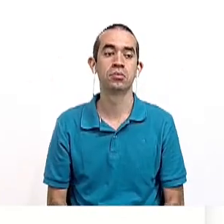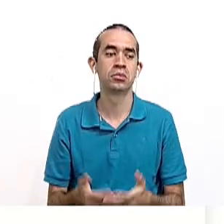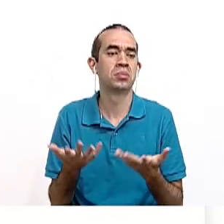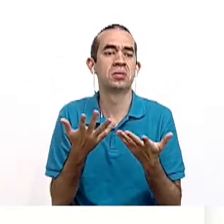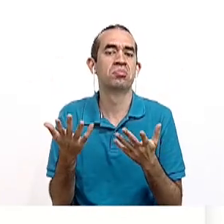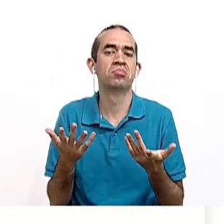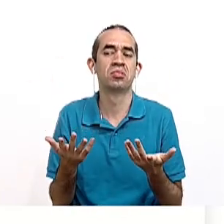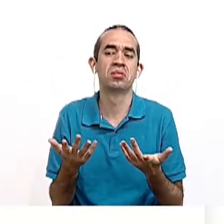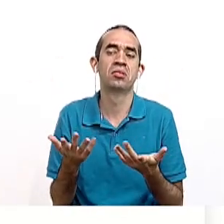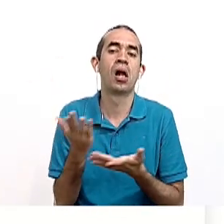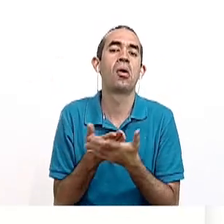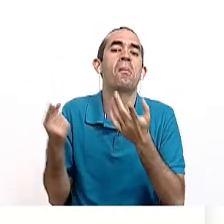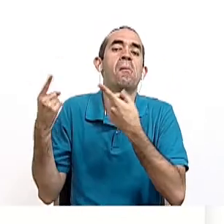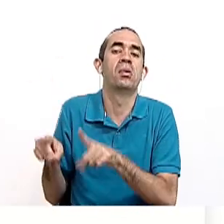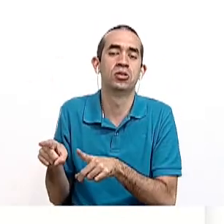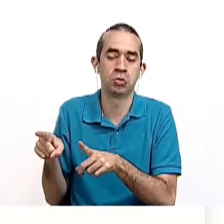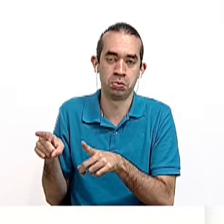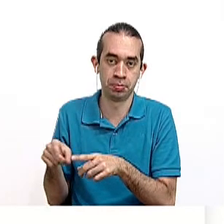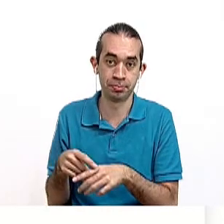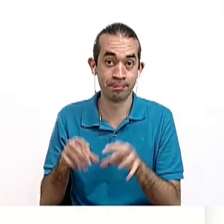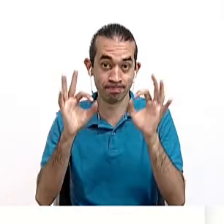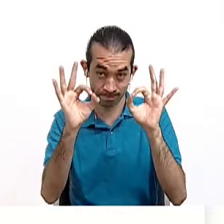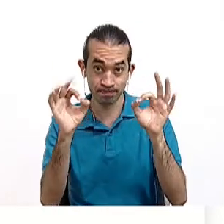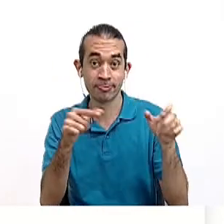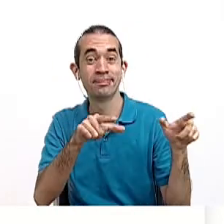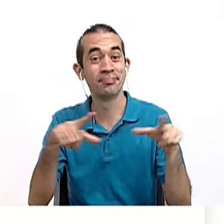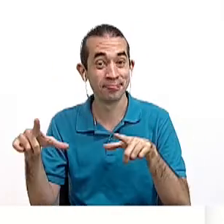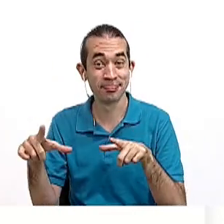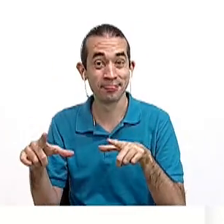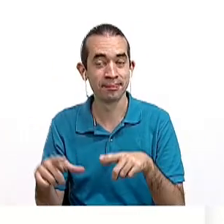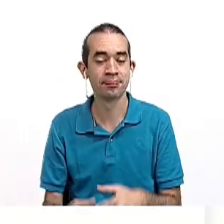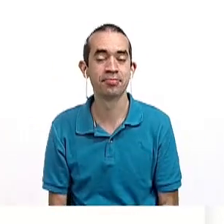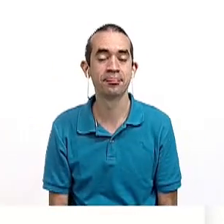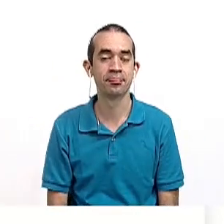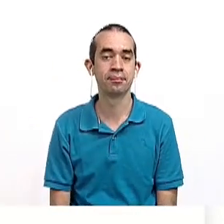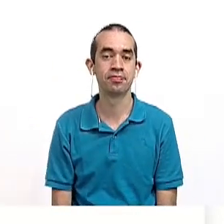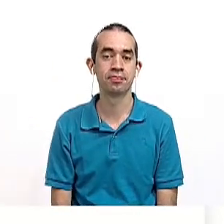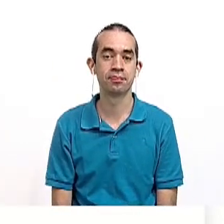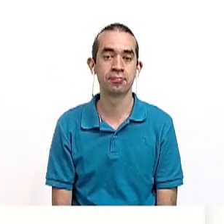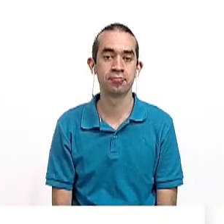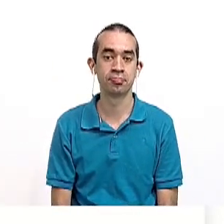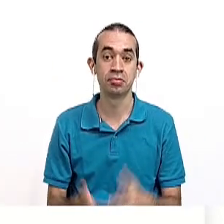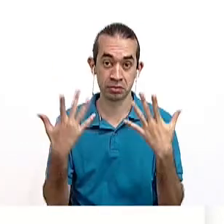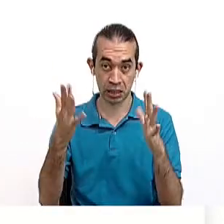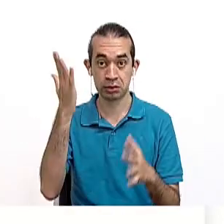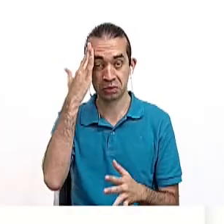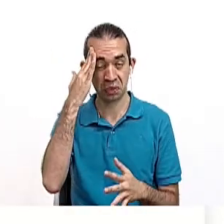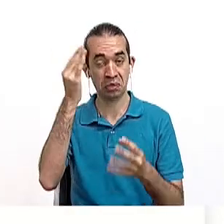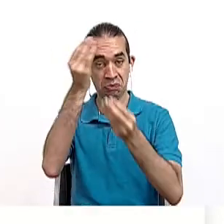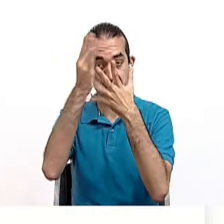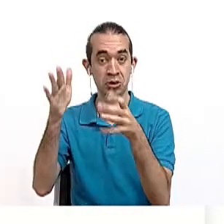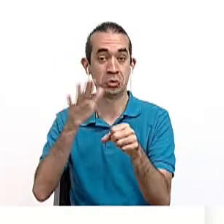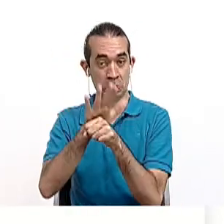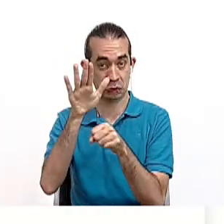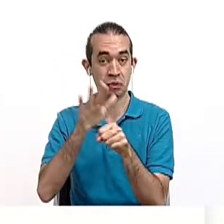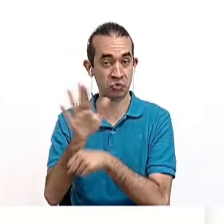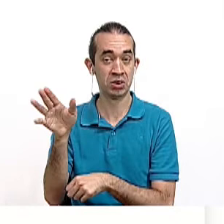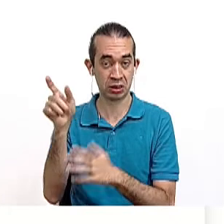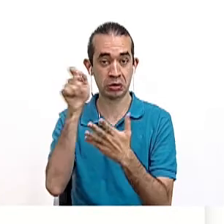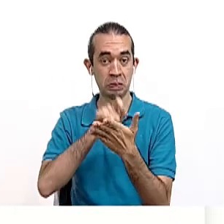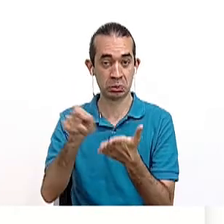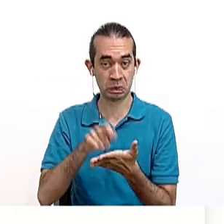acontecimiento. ¿Estamos listos con la información necesaria para nuestra noticia?